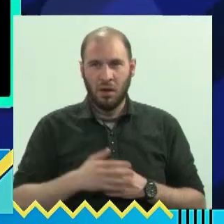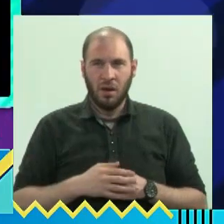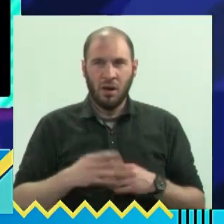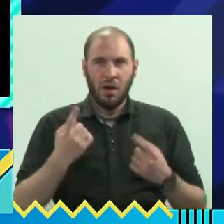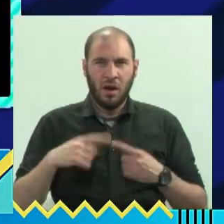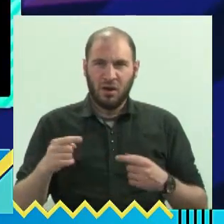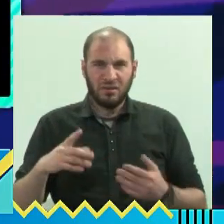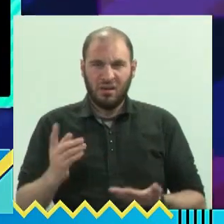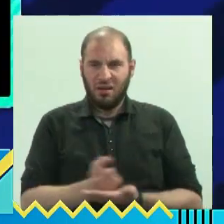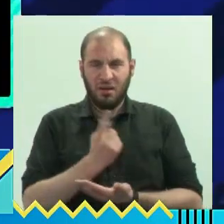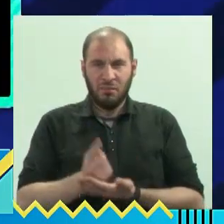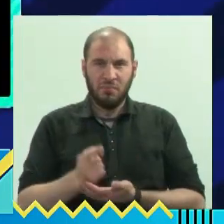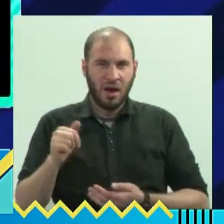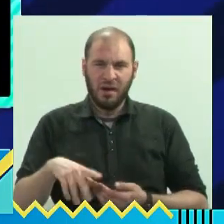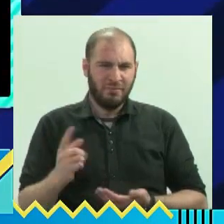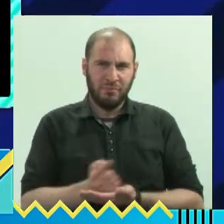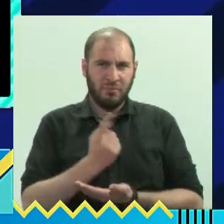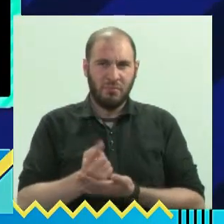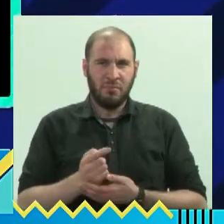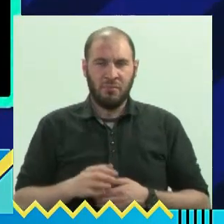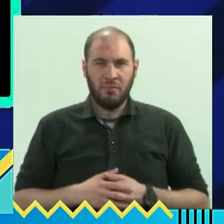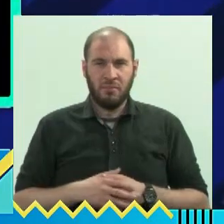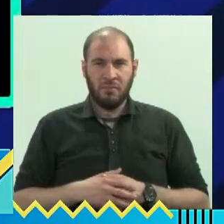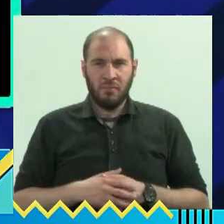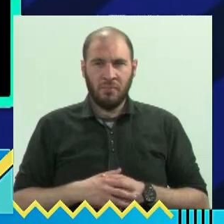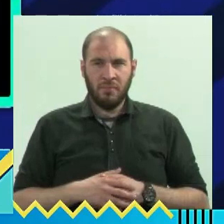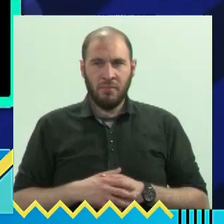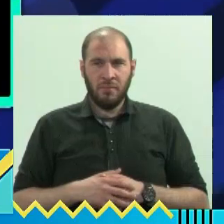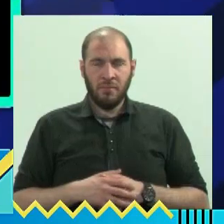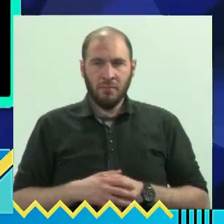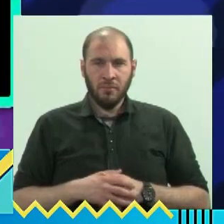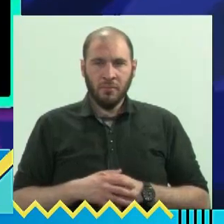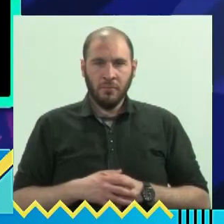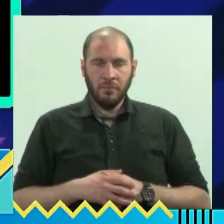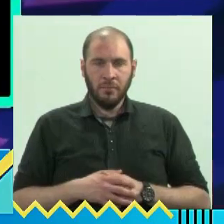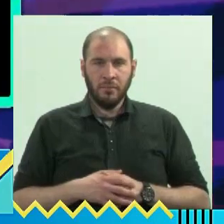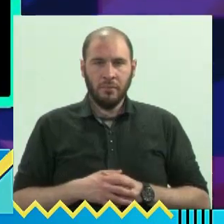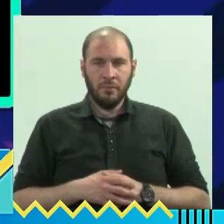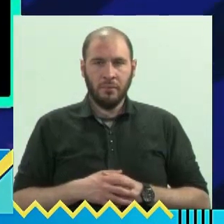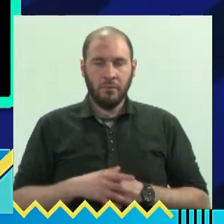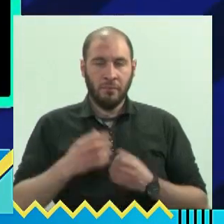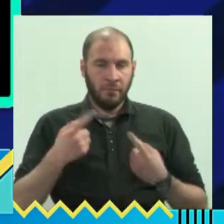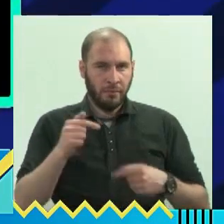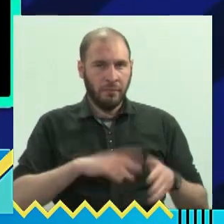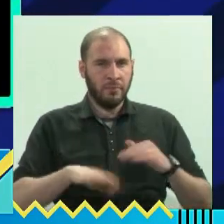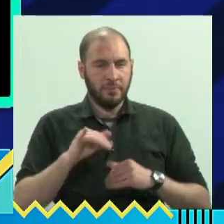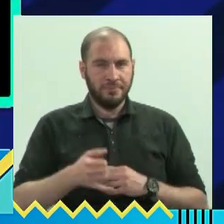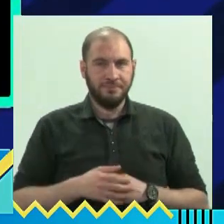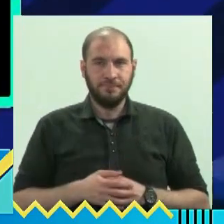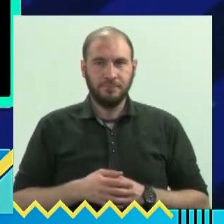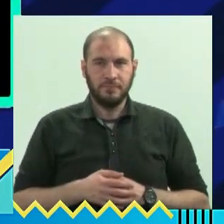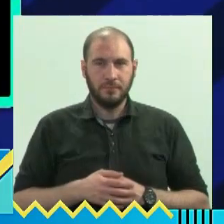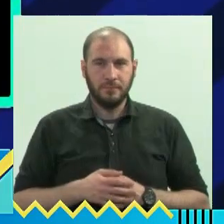eran inviables aún hoy, digamos, que existen otros medios de transporte, digamos. Y no porque no lo hiciera, no era...